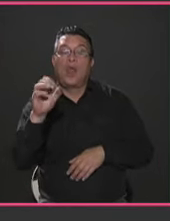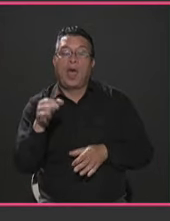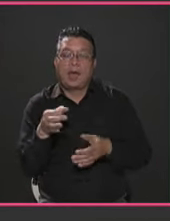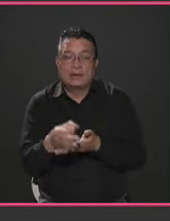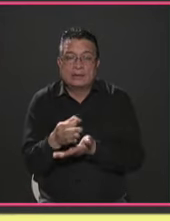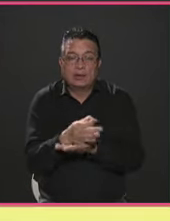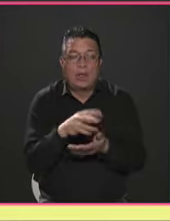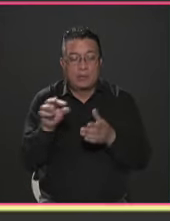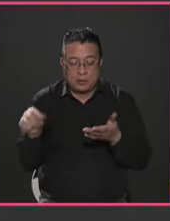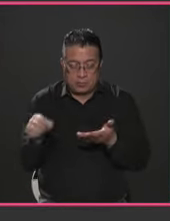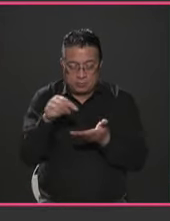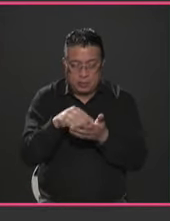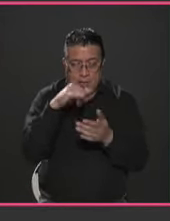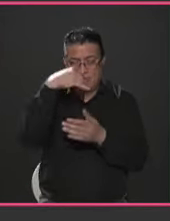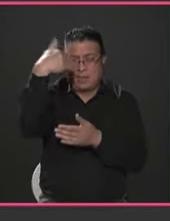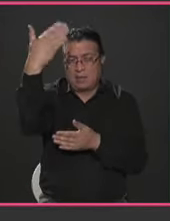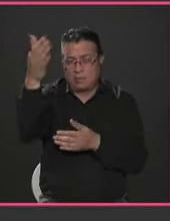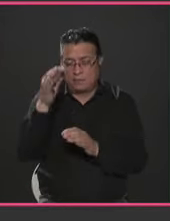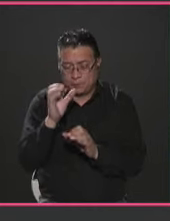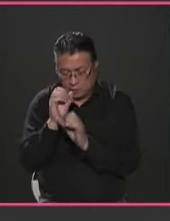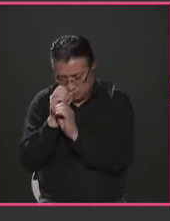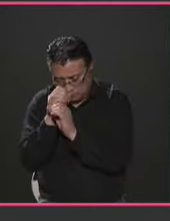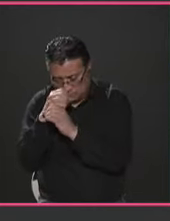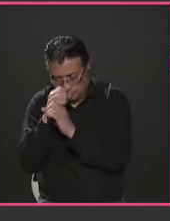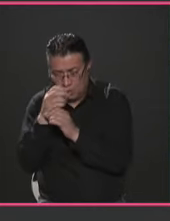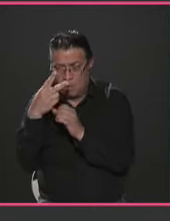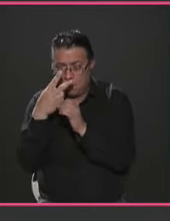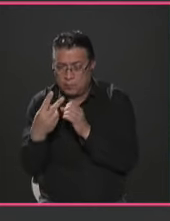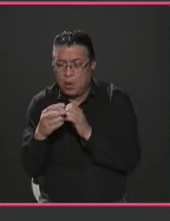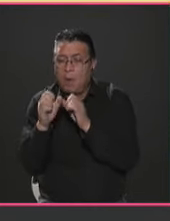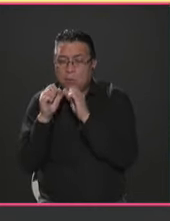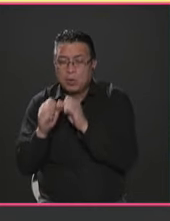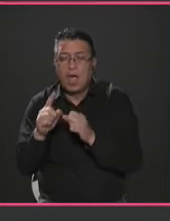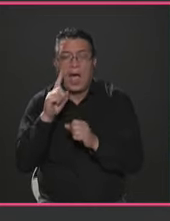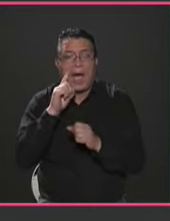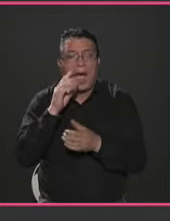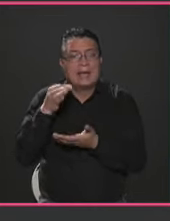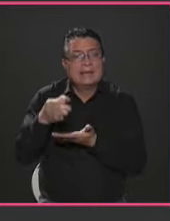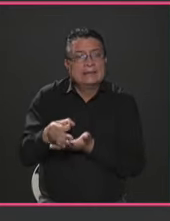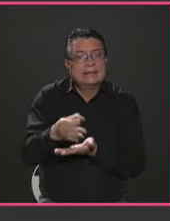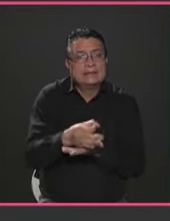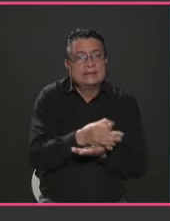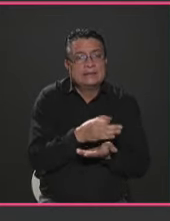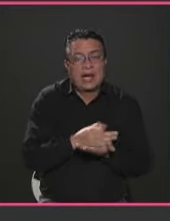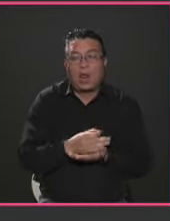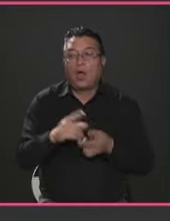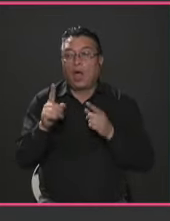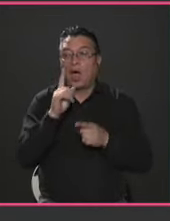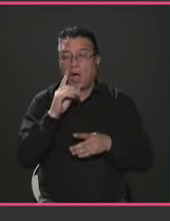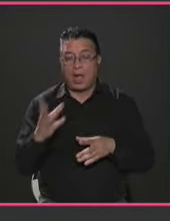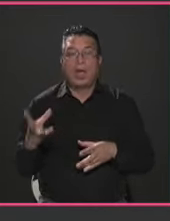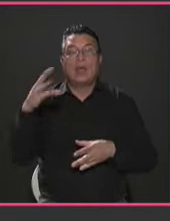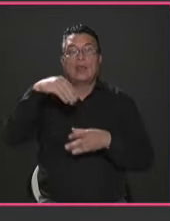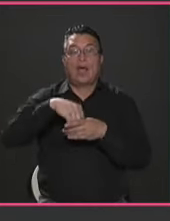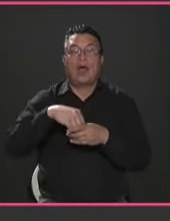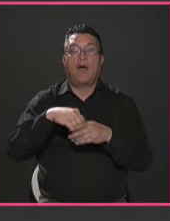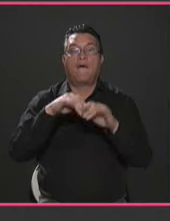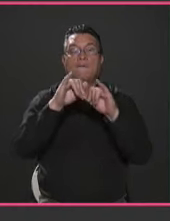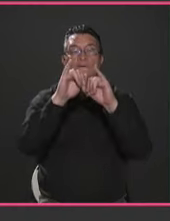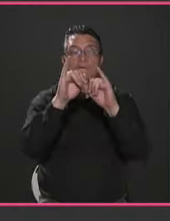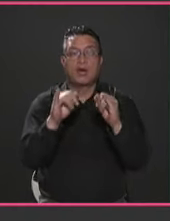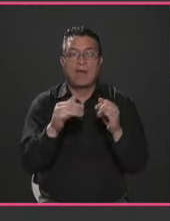portaobjeto y verlo al microscopio y al ver al microscopio ver si existen células que están con una forma o una